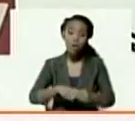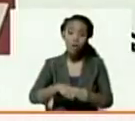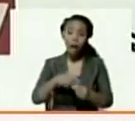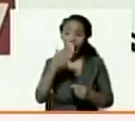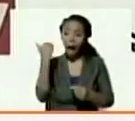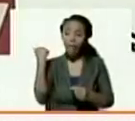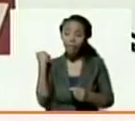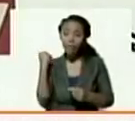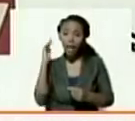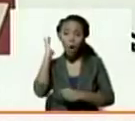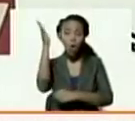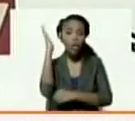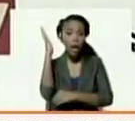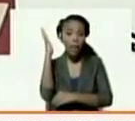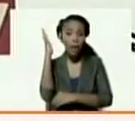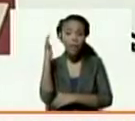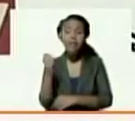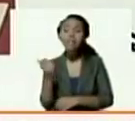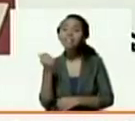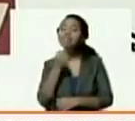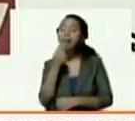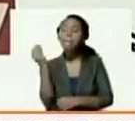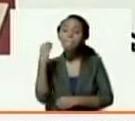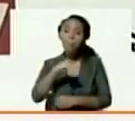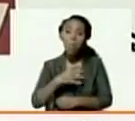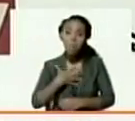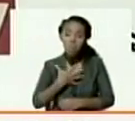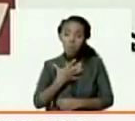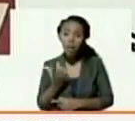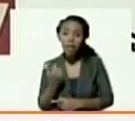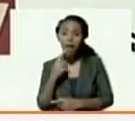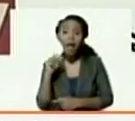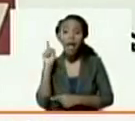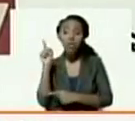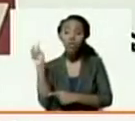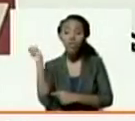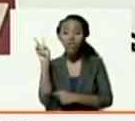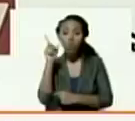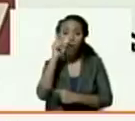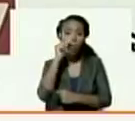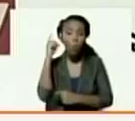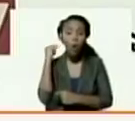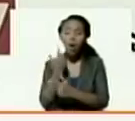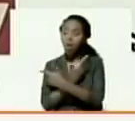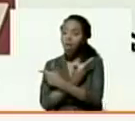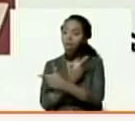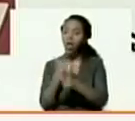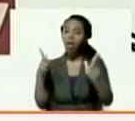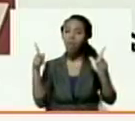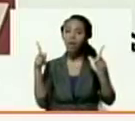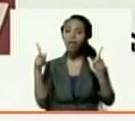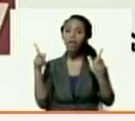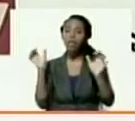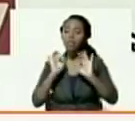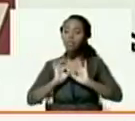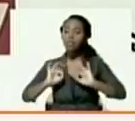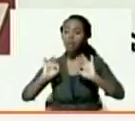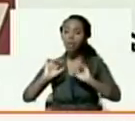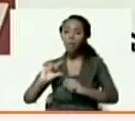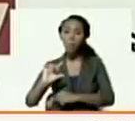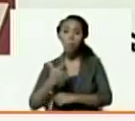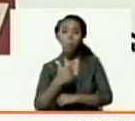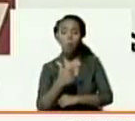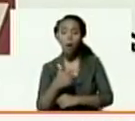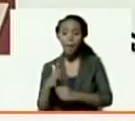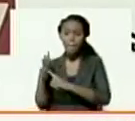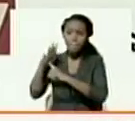jornadas. ¿Quién más puede hacerlo? Aquellos venezolanos y venezolanas que libremente, sin coacción ni presión